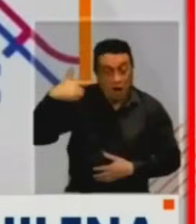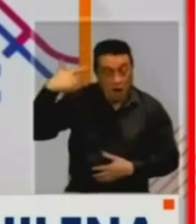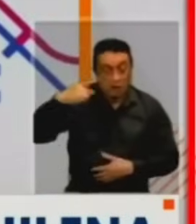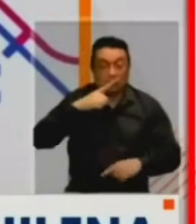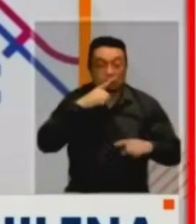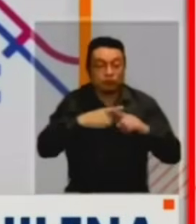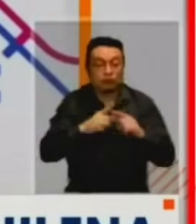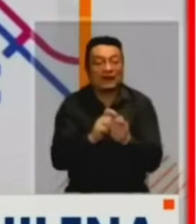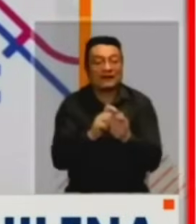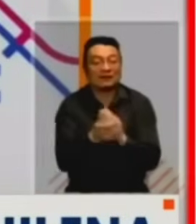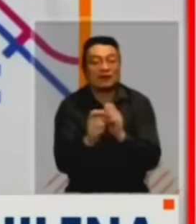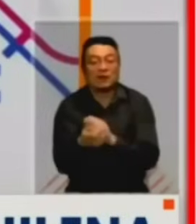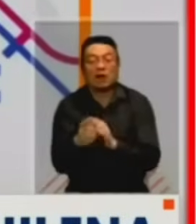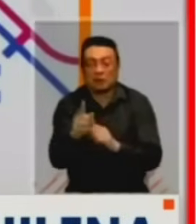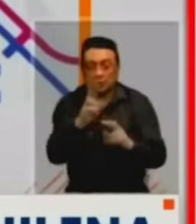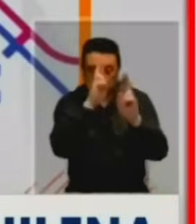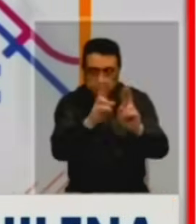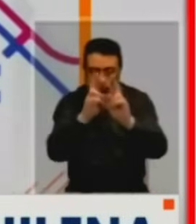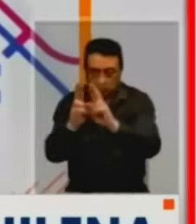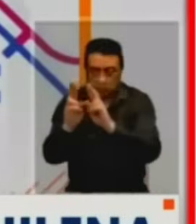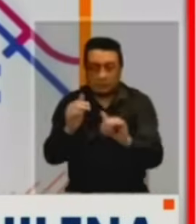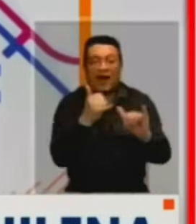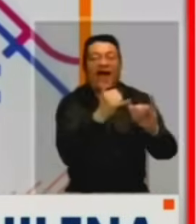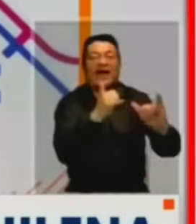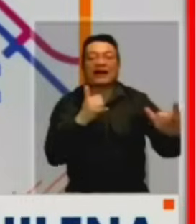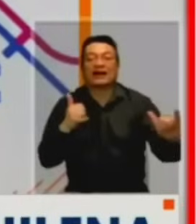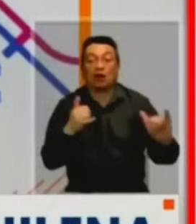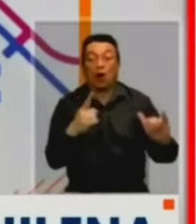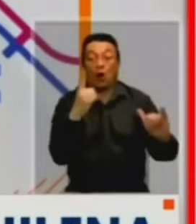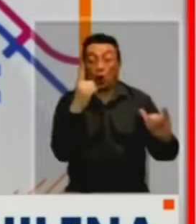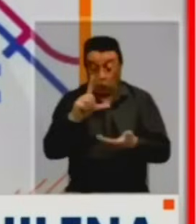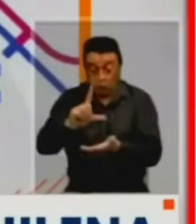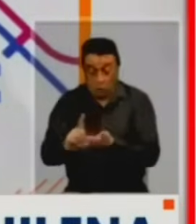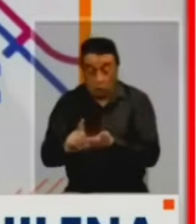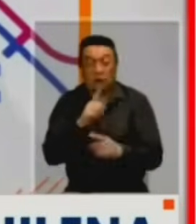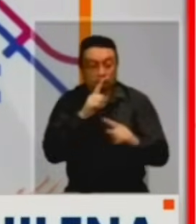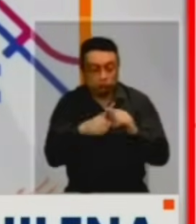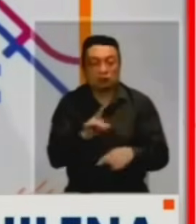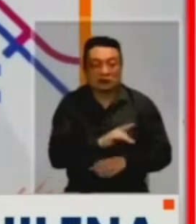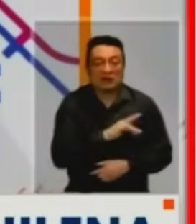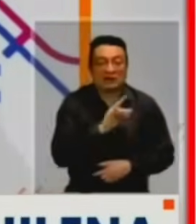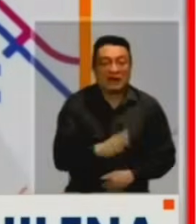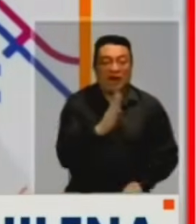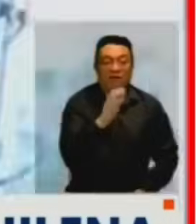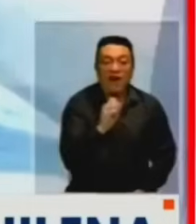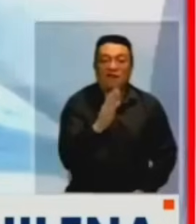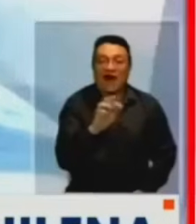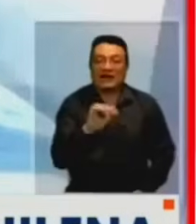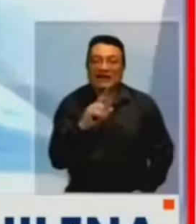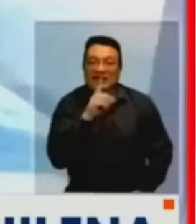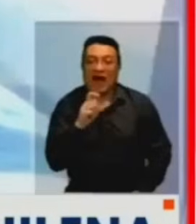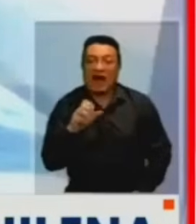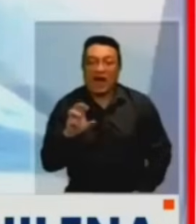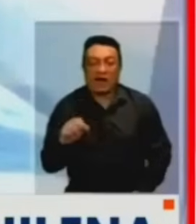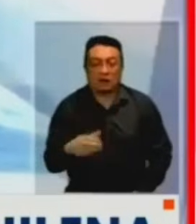para destacar la labor de distintos ingenieros e ingenieras. Una de ellas lleva el nombre de la chilena Barbarita Lara. Y me emocioné